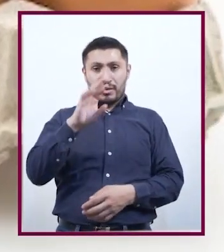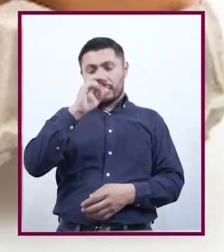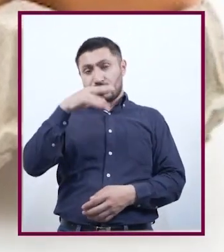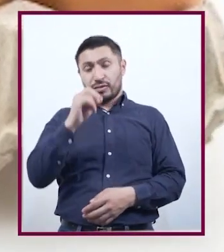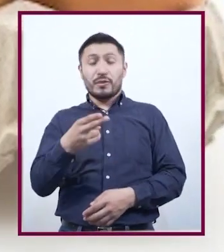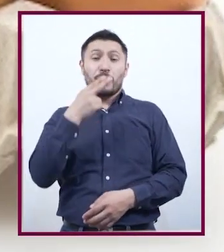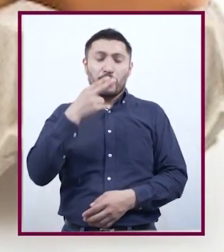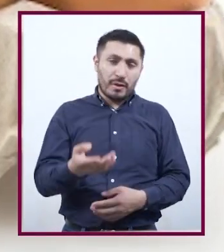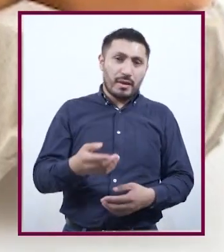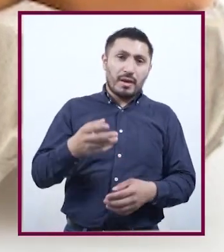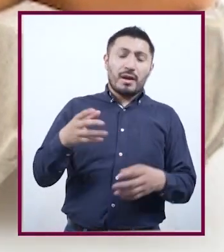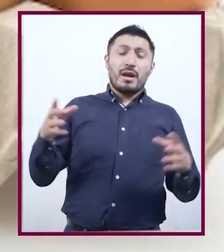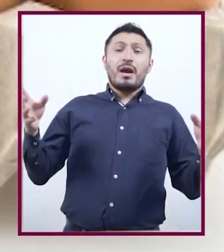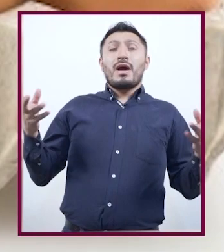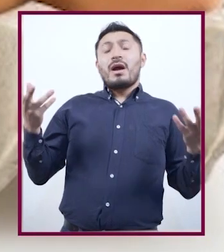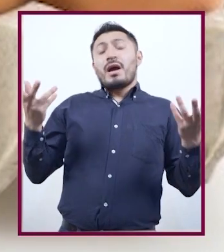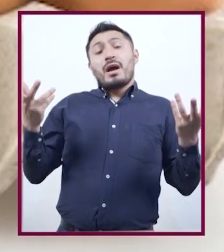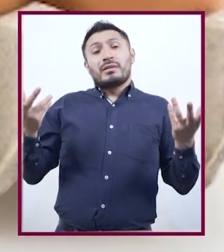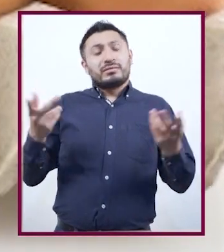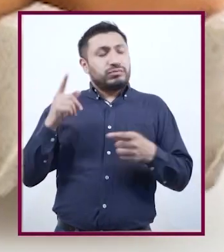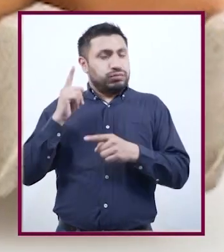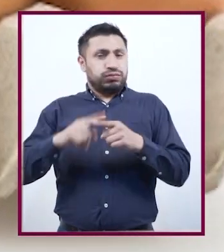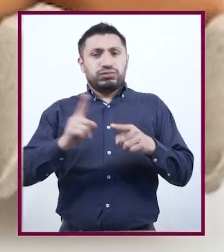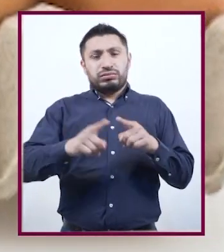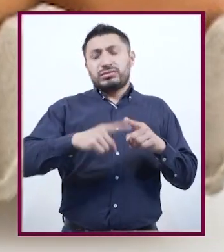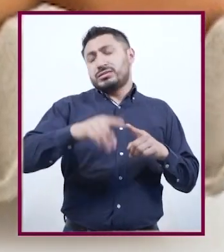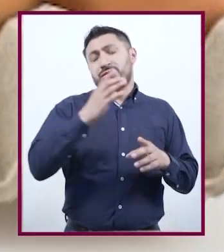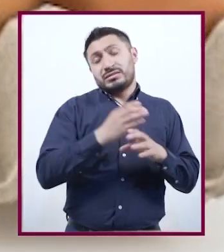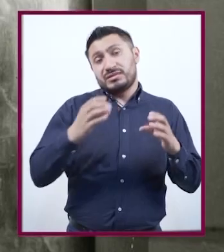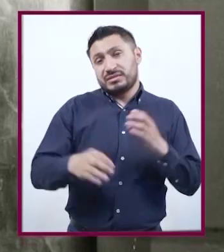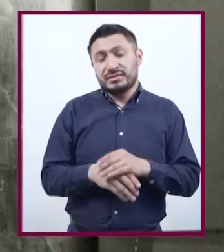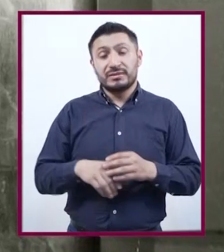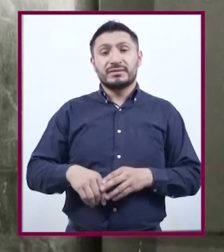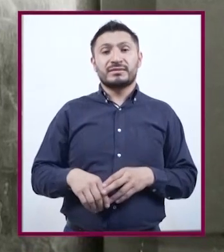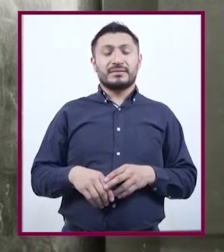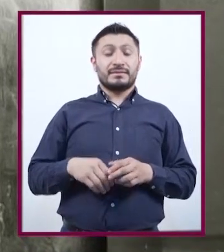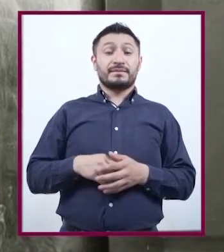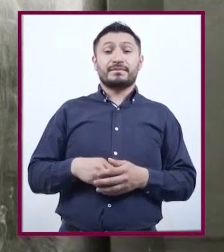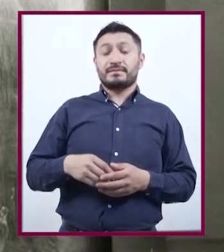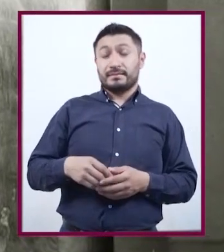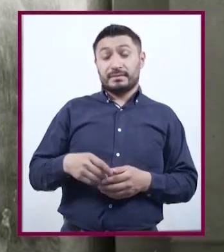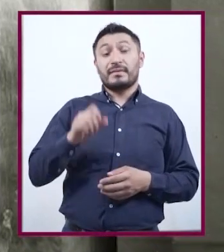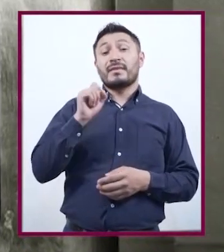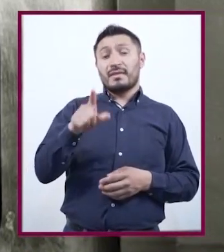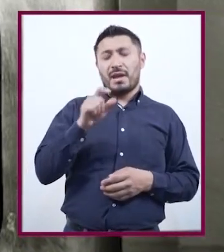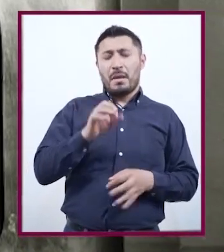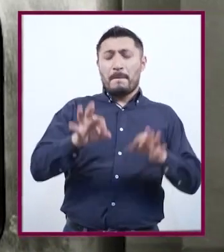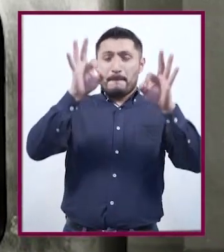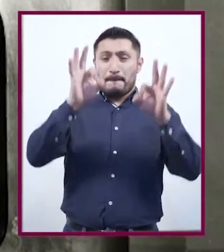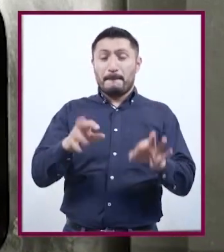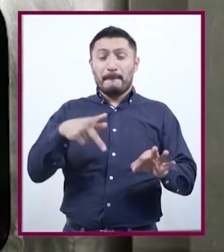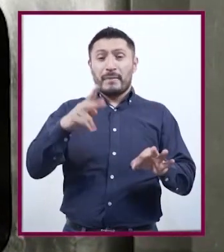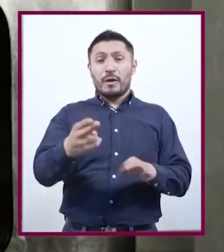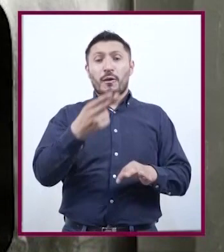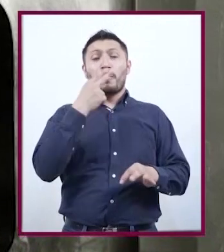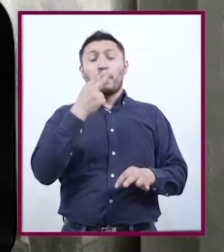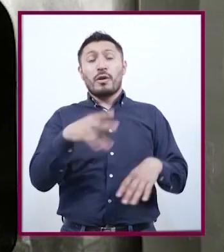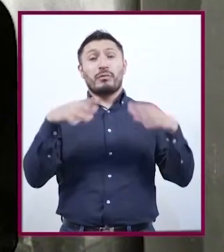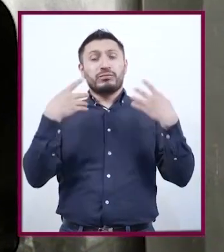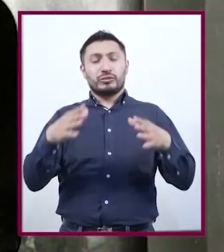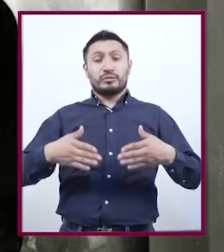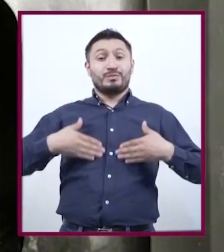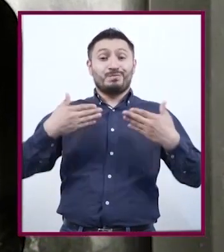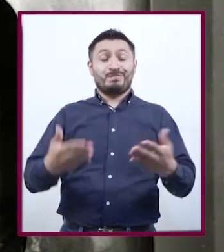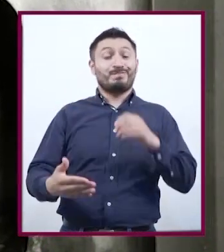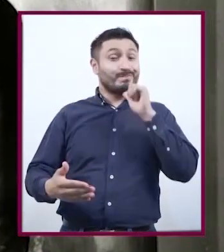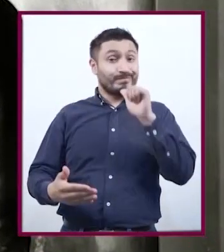corcho, cerámica, papel, cuero, tabaco y muchos otros productos. Te comento que a pesar de su efectividad, su uso ha generado